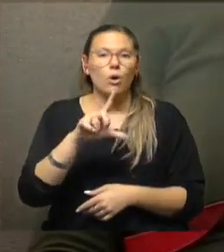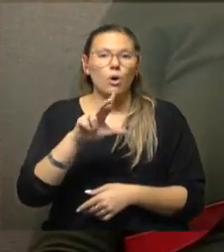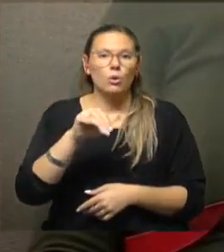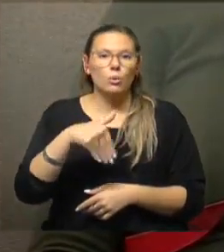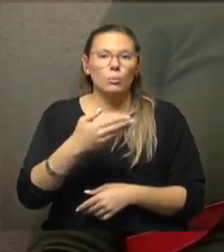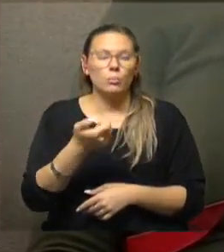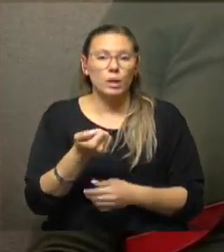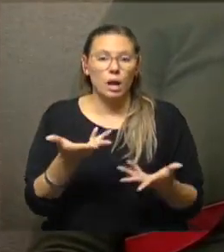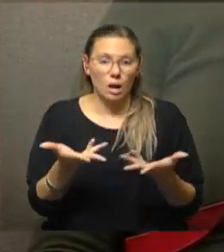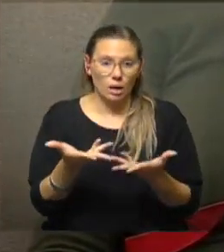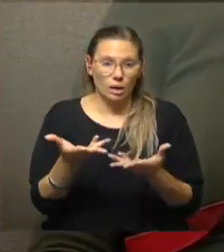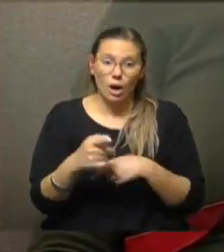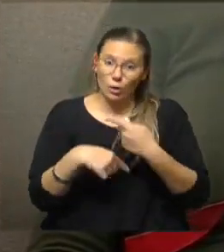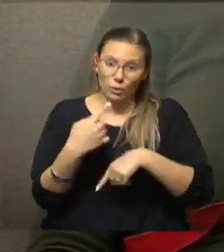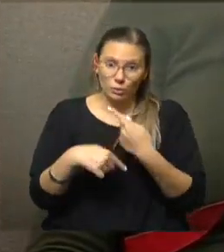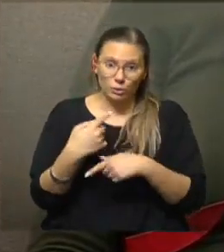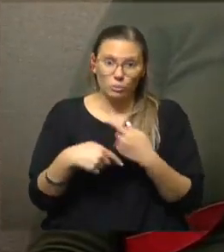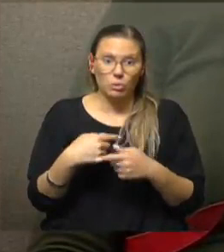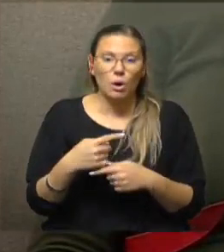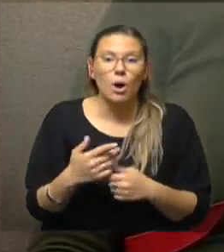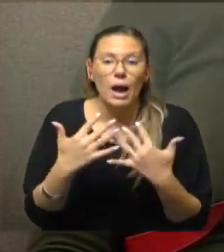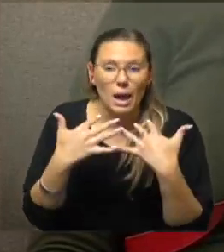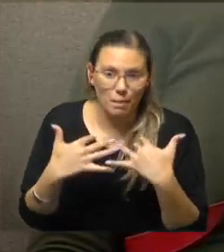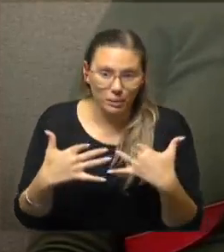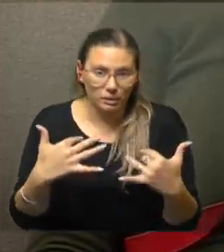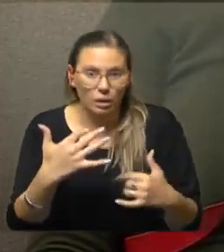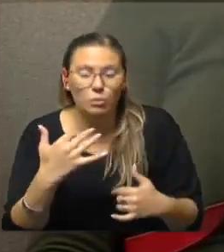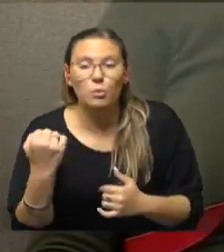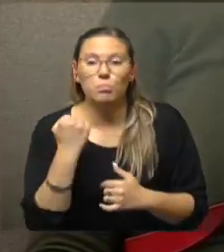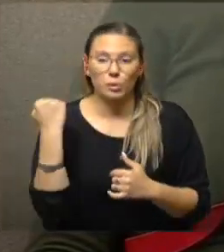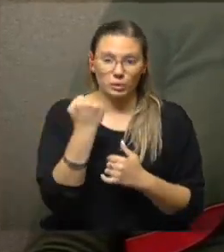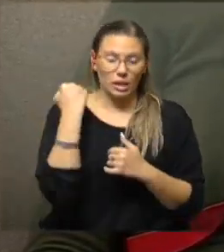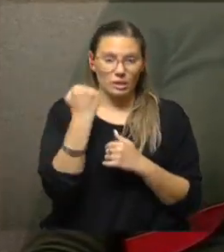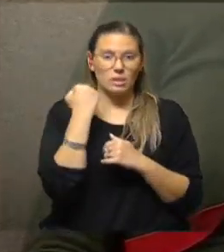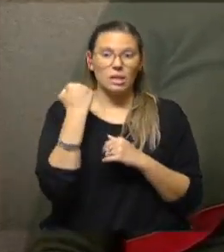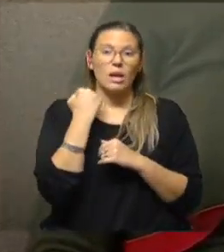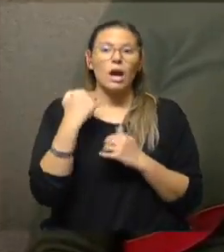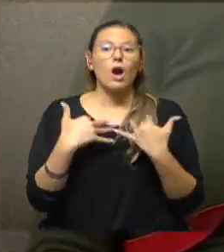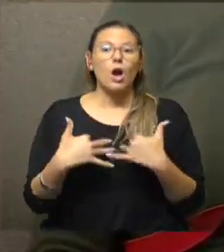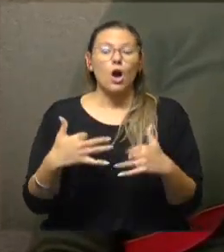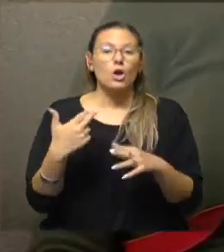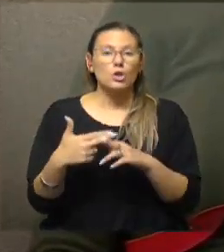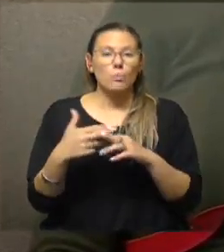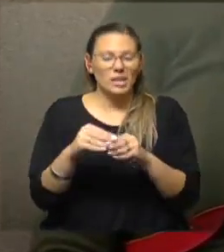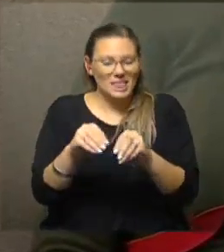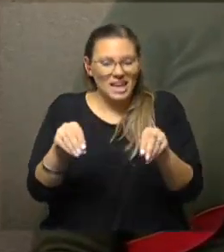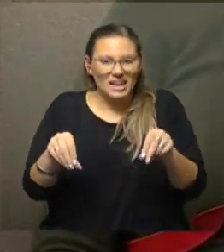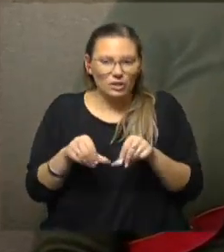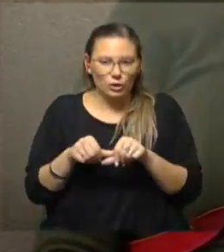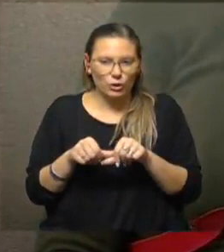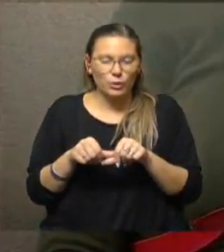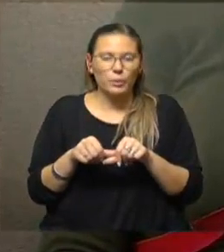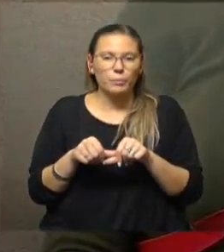porque aquí sigo con un espectáculo muy importante, un espectáculo llamado Territorios,